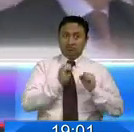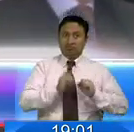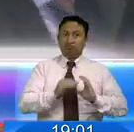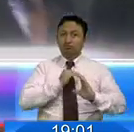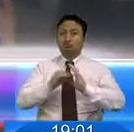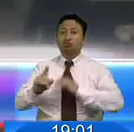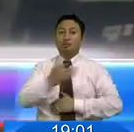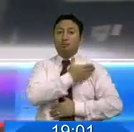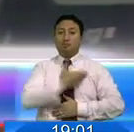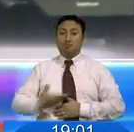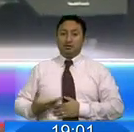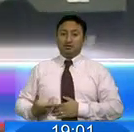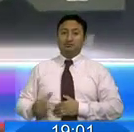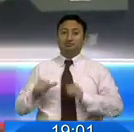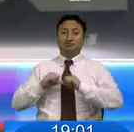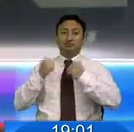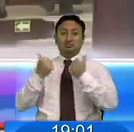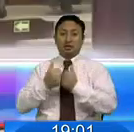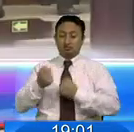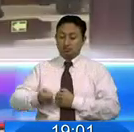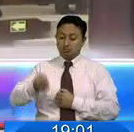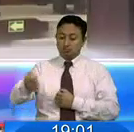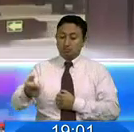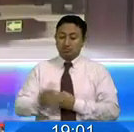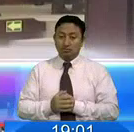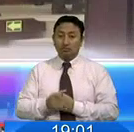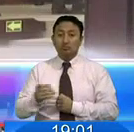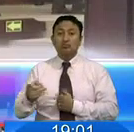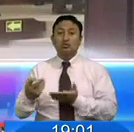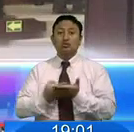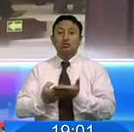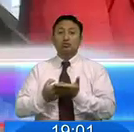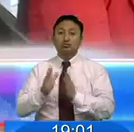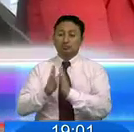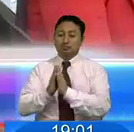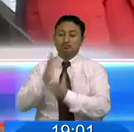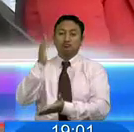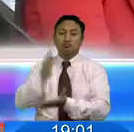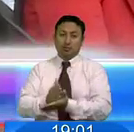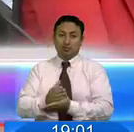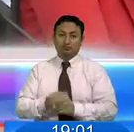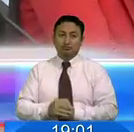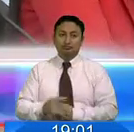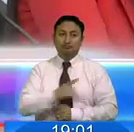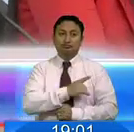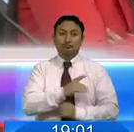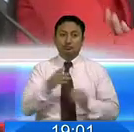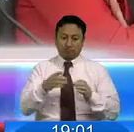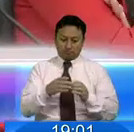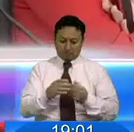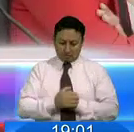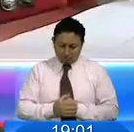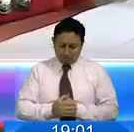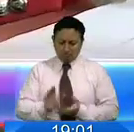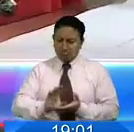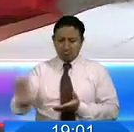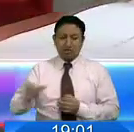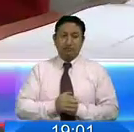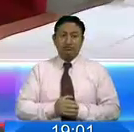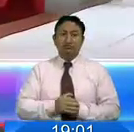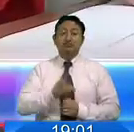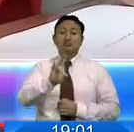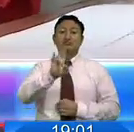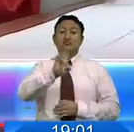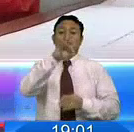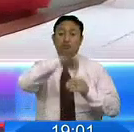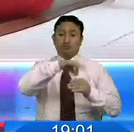desde la presidencia de la Asamblea que pedía suspender esta aprobación. En la comisión no aceptaron tal pedido y con 7 votos a favor se